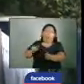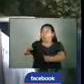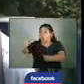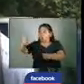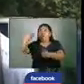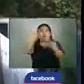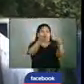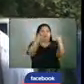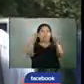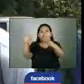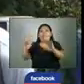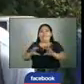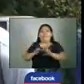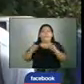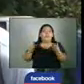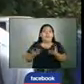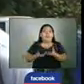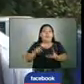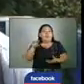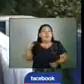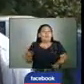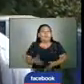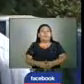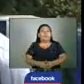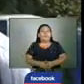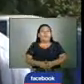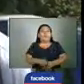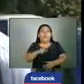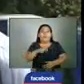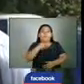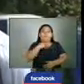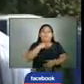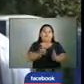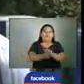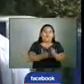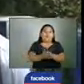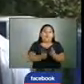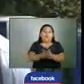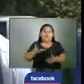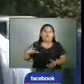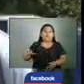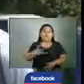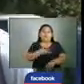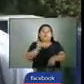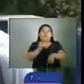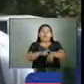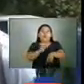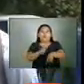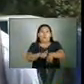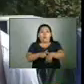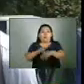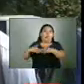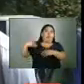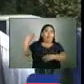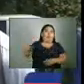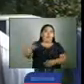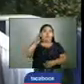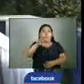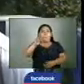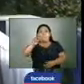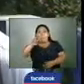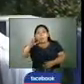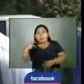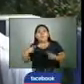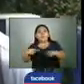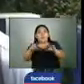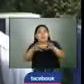facultades ya han iniciado ciclo, compete una afectación muy grave, sobre todo por los tiempos. Llegaríamos hasta el 2023 en